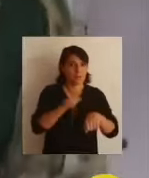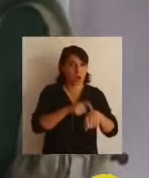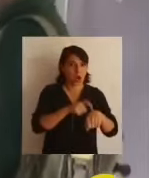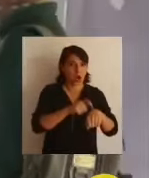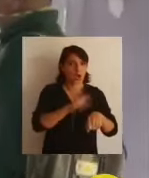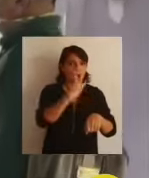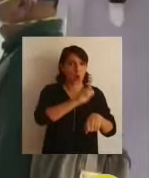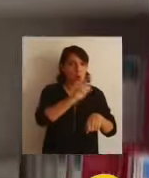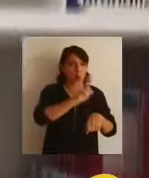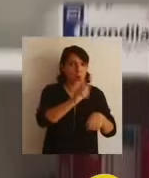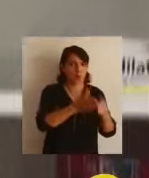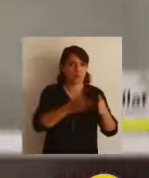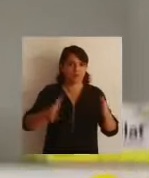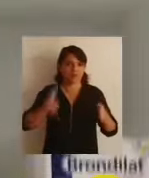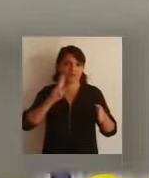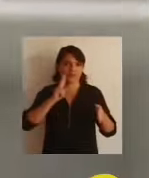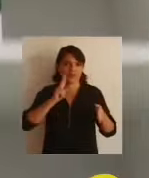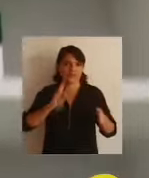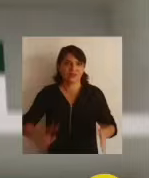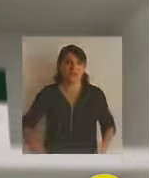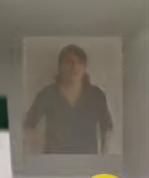normal de lunes a viernes.